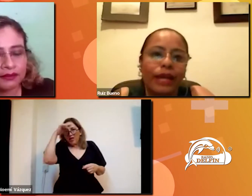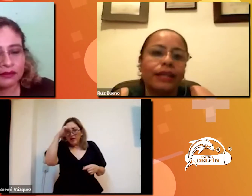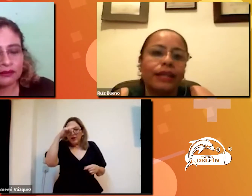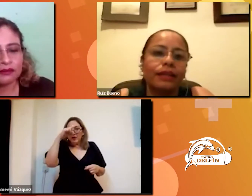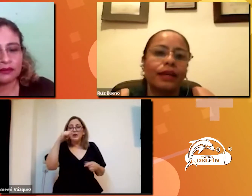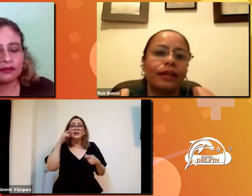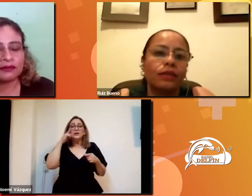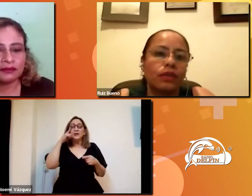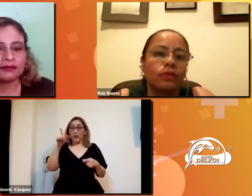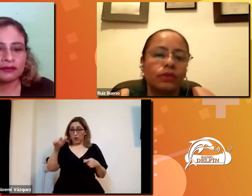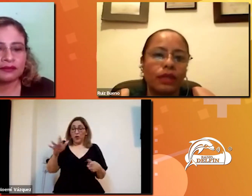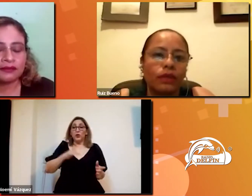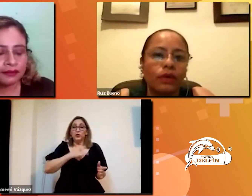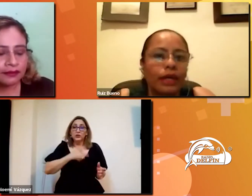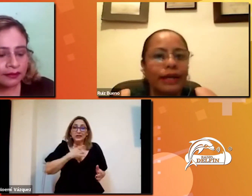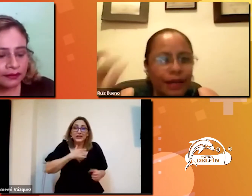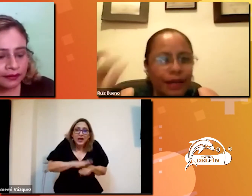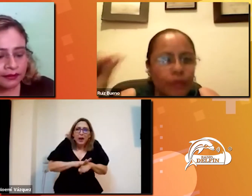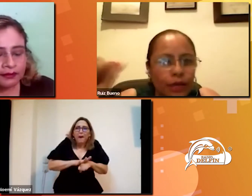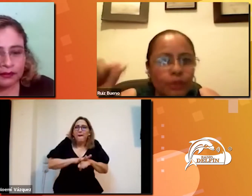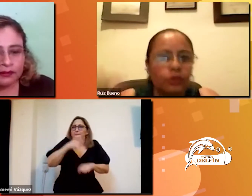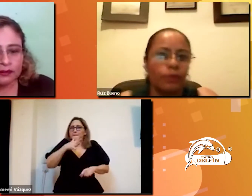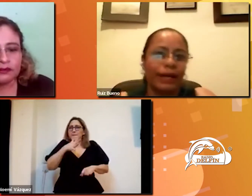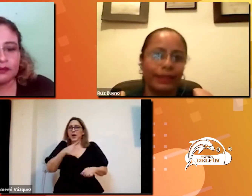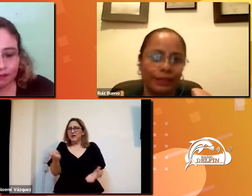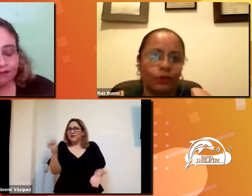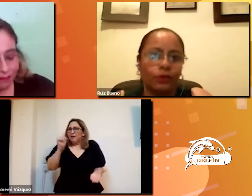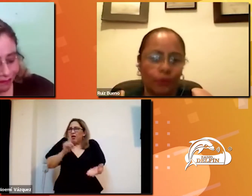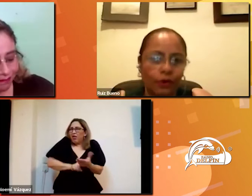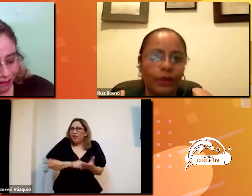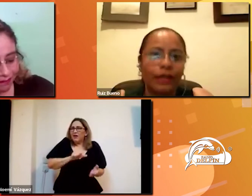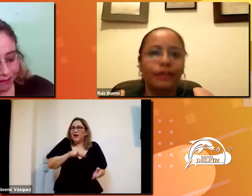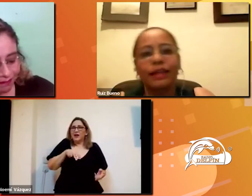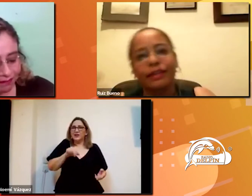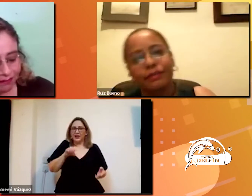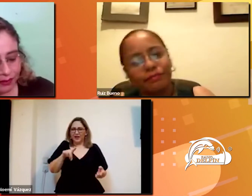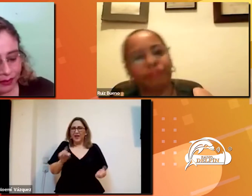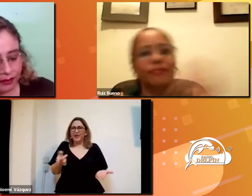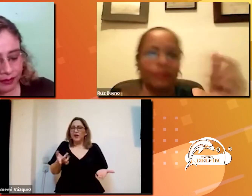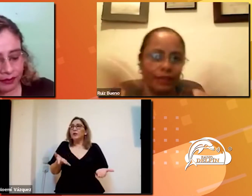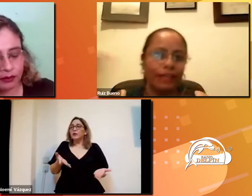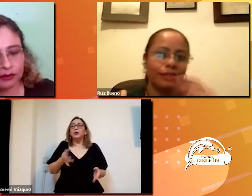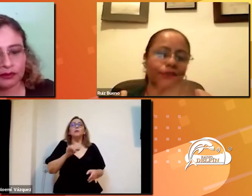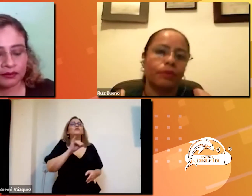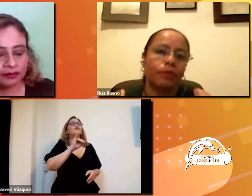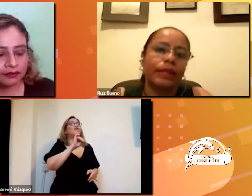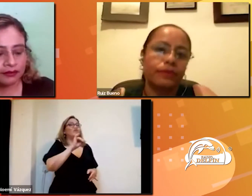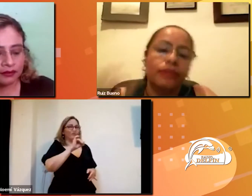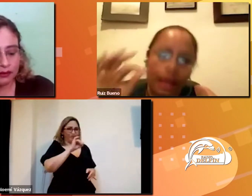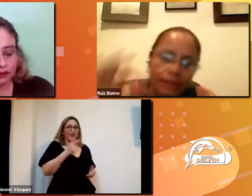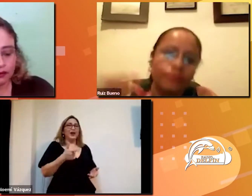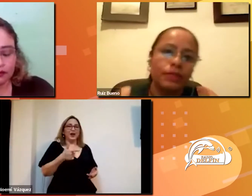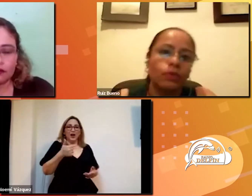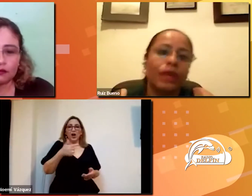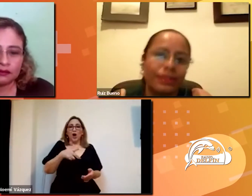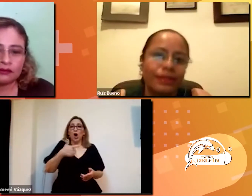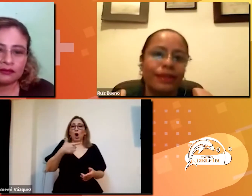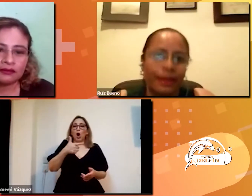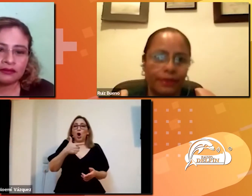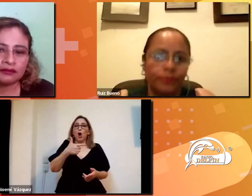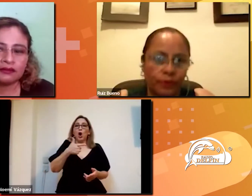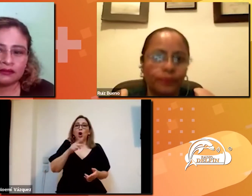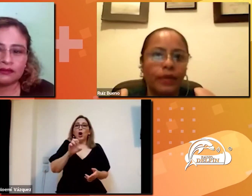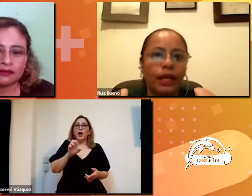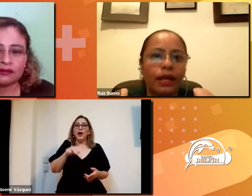enfermedades, hoy la genética ya nos ha demostrado que traemos ahí nuestro paquetito, ¿no? De diferentes enfermedades. Asimismo, la